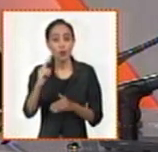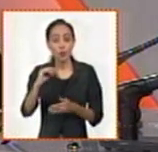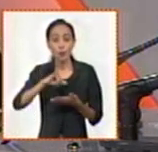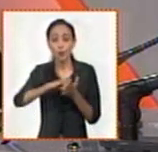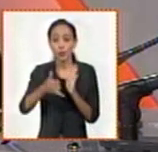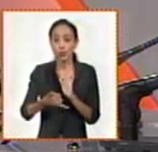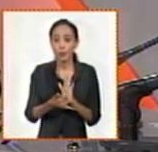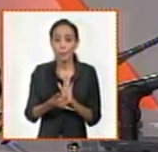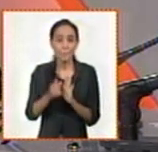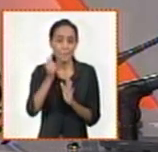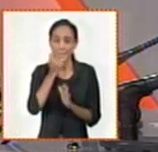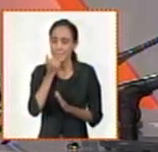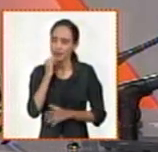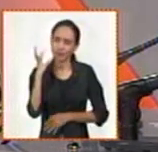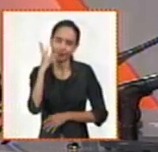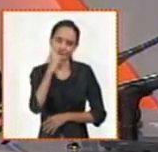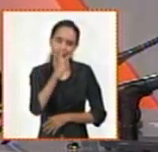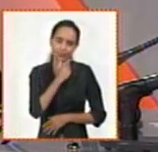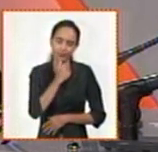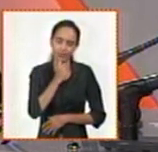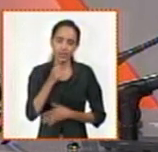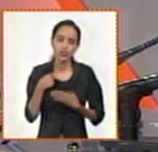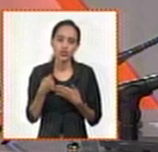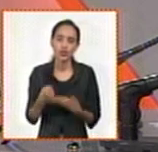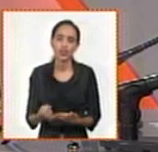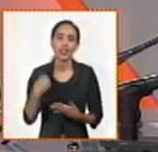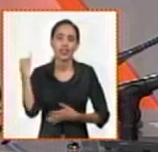los proyectos más bellos de la